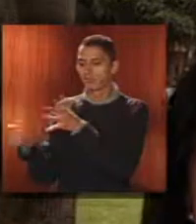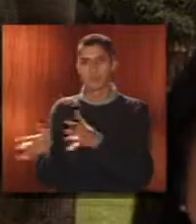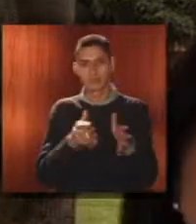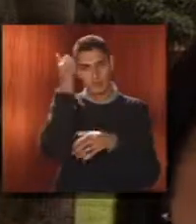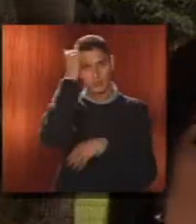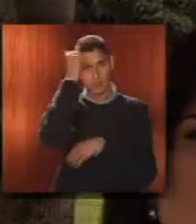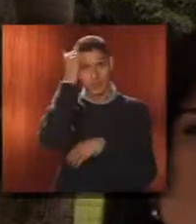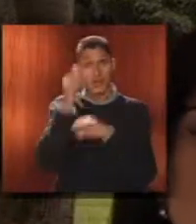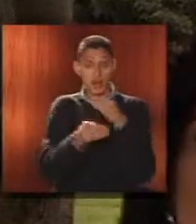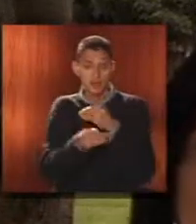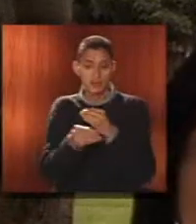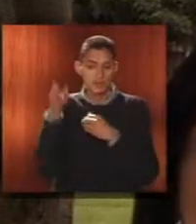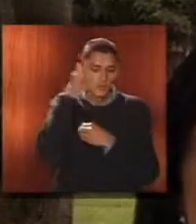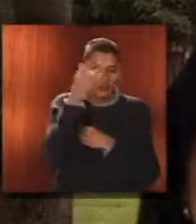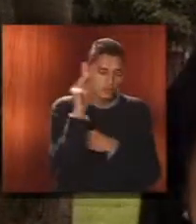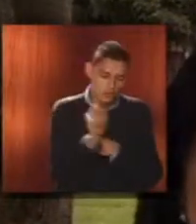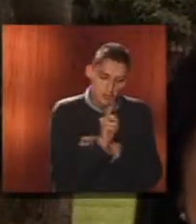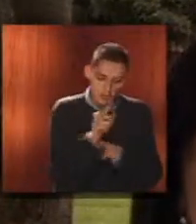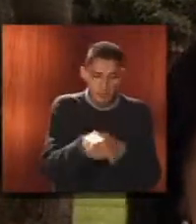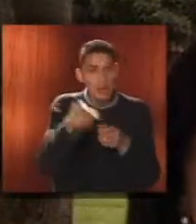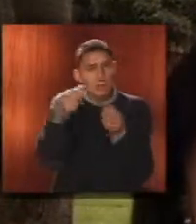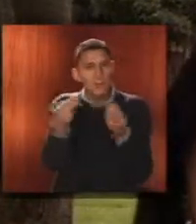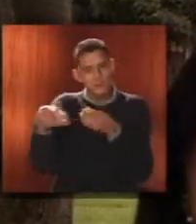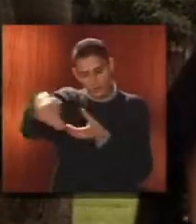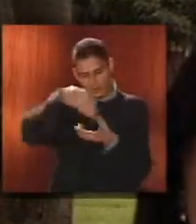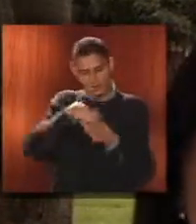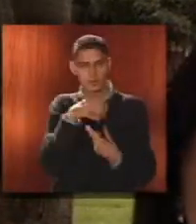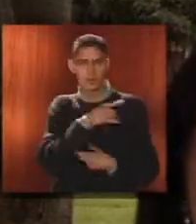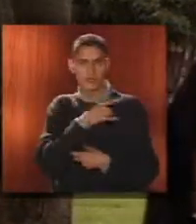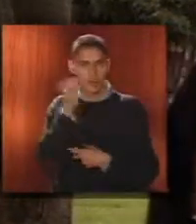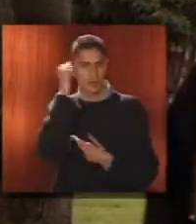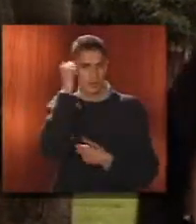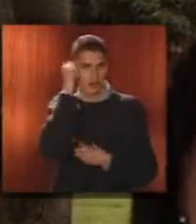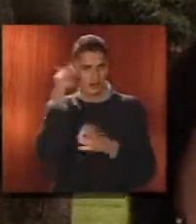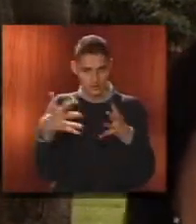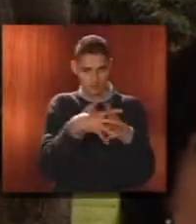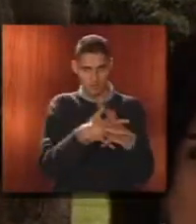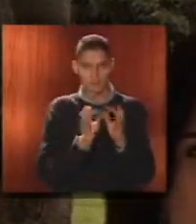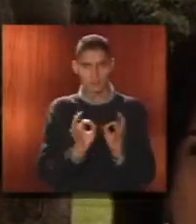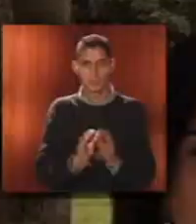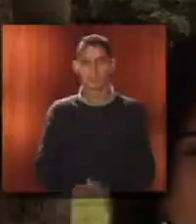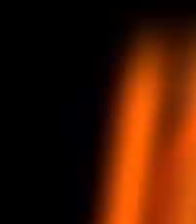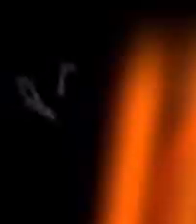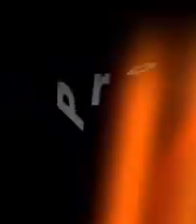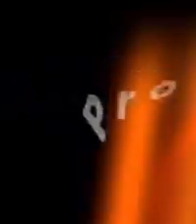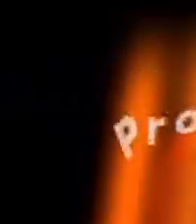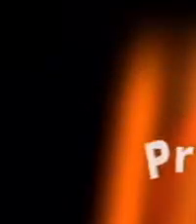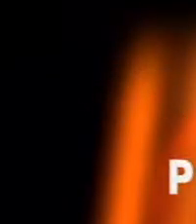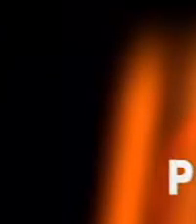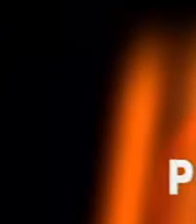convertirse en maestros de su propia comunidad y ser incluidas en la vida académica de esta alma mater.